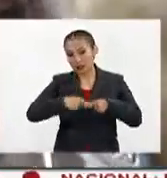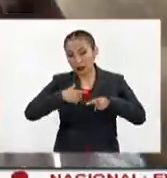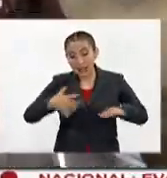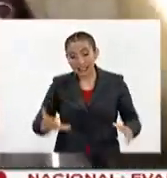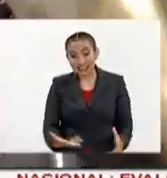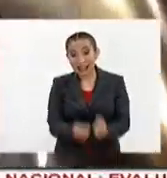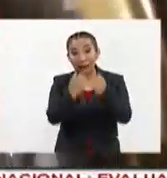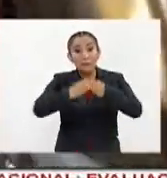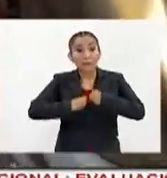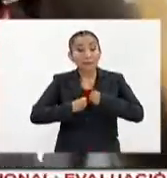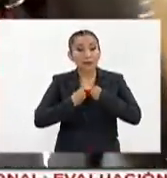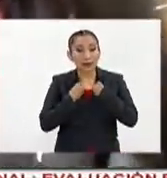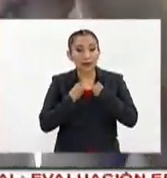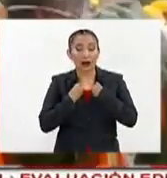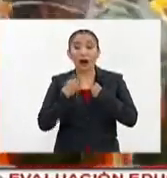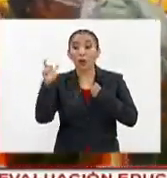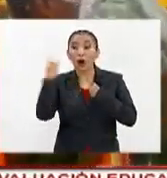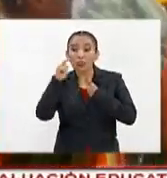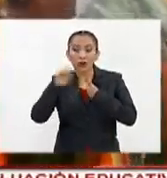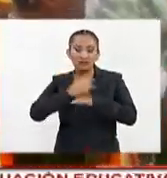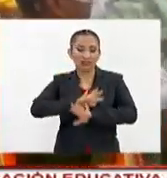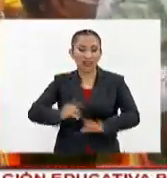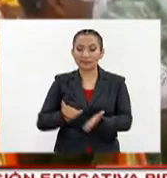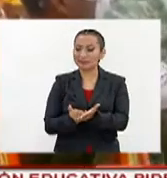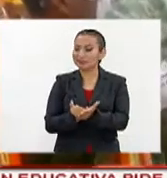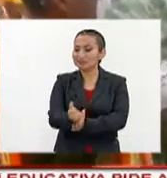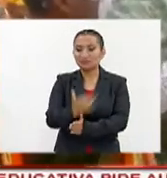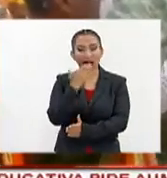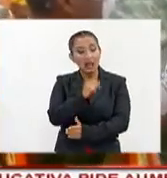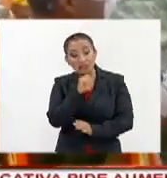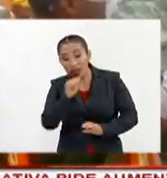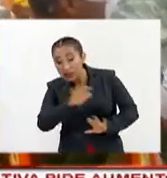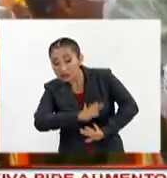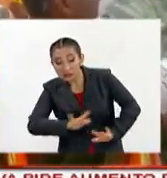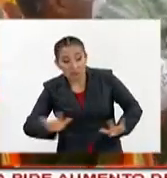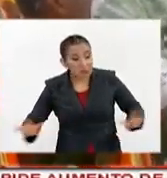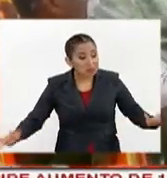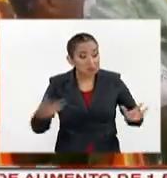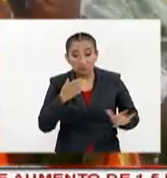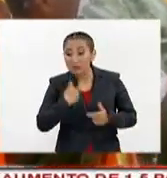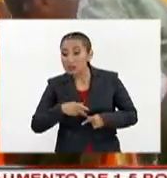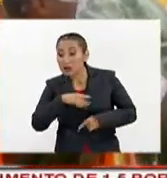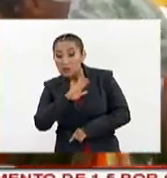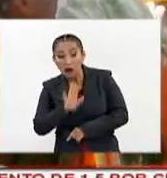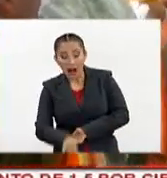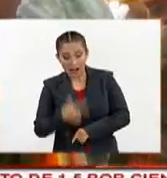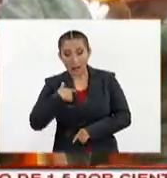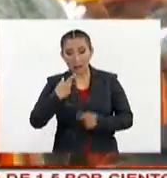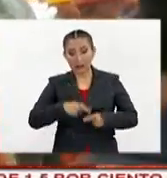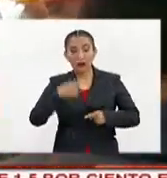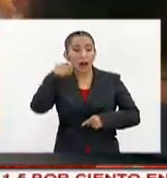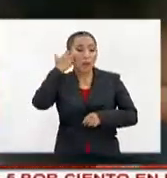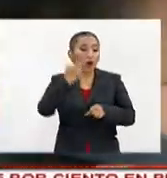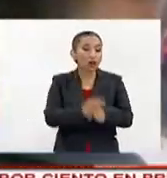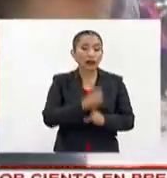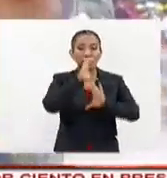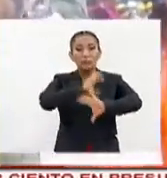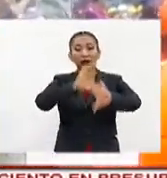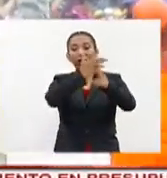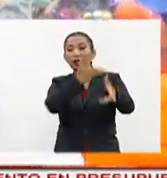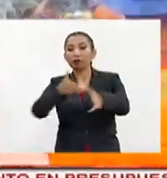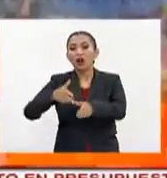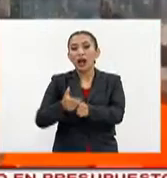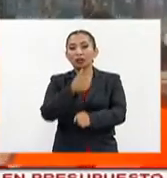fueron rescatadas con vida. Cuando se determinó que ya no había más personas en las zonas colapsadas, rescatistas y voluntarios cantaron el